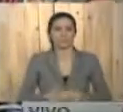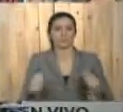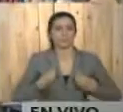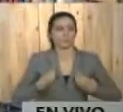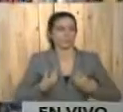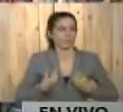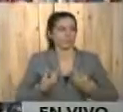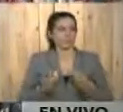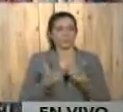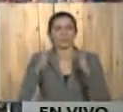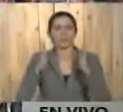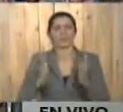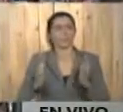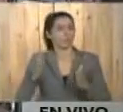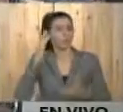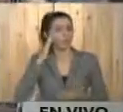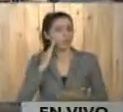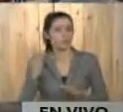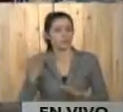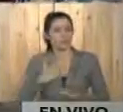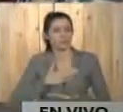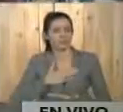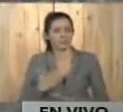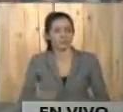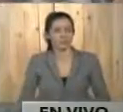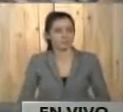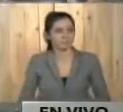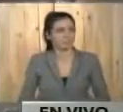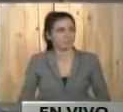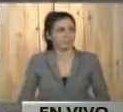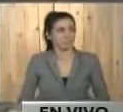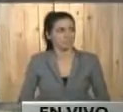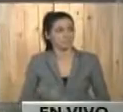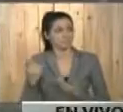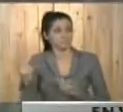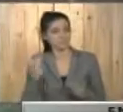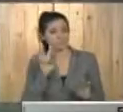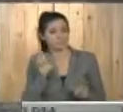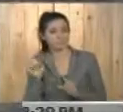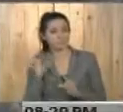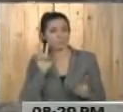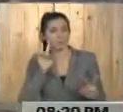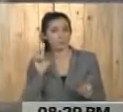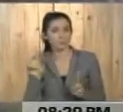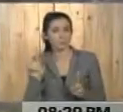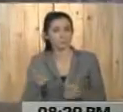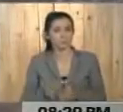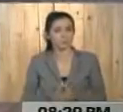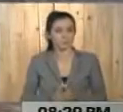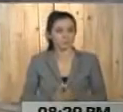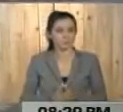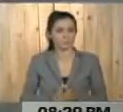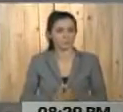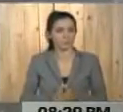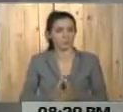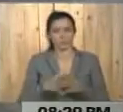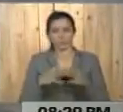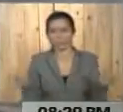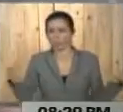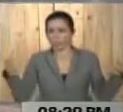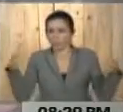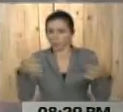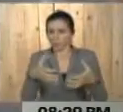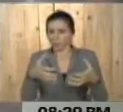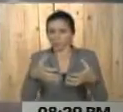Nuestro libertador aquí aparece con toda la fuerza de